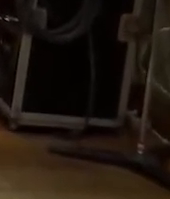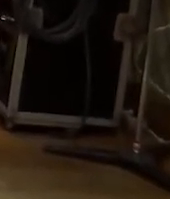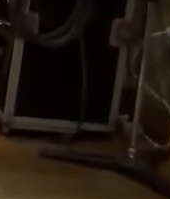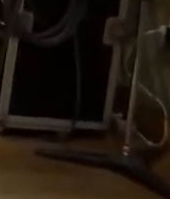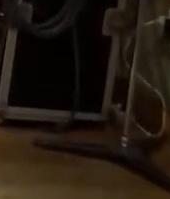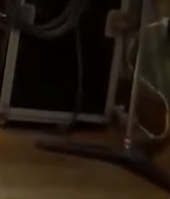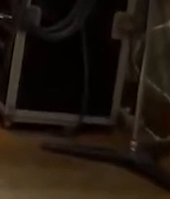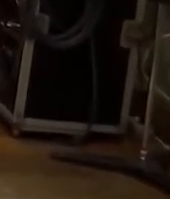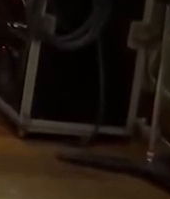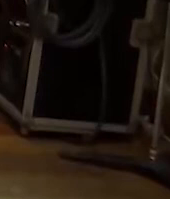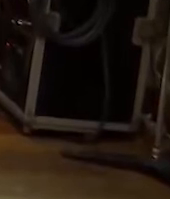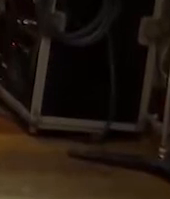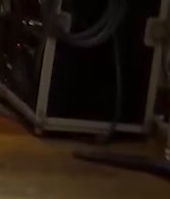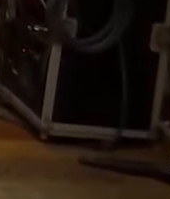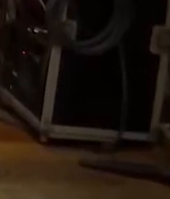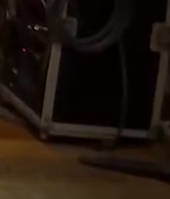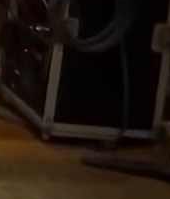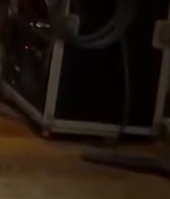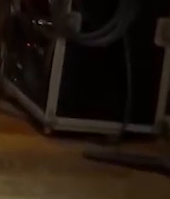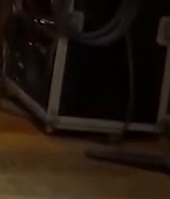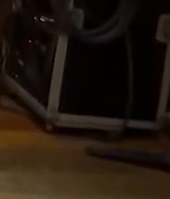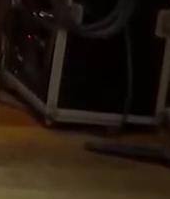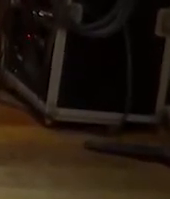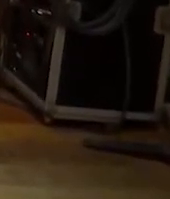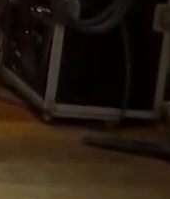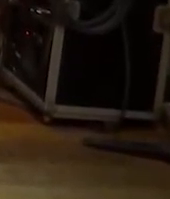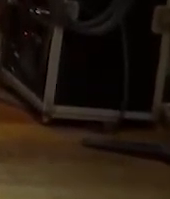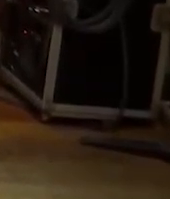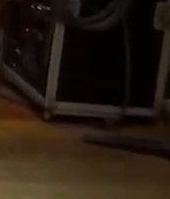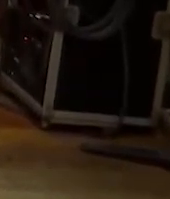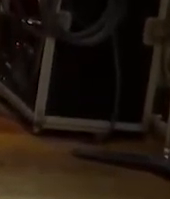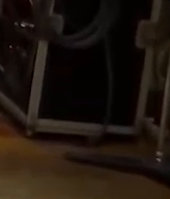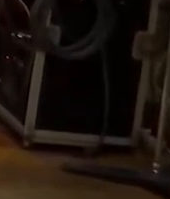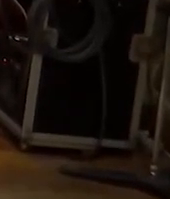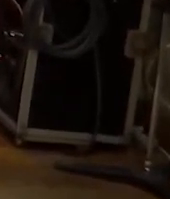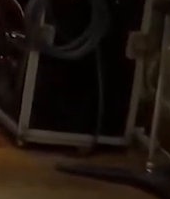mientras dura esta temporada mientras dura la temporada